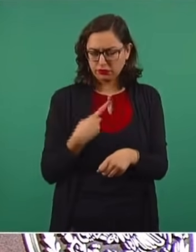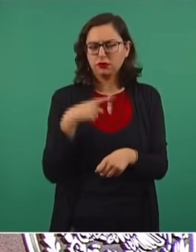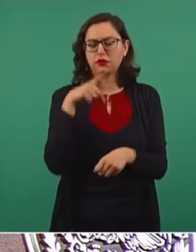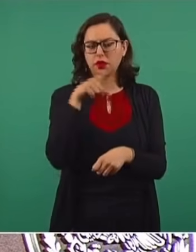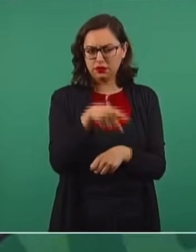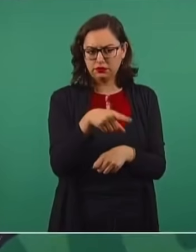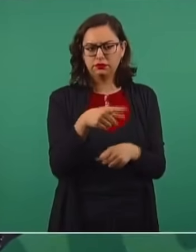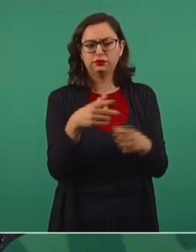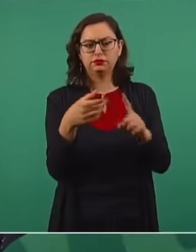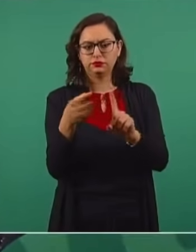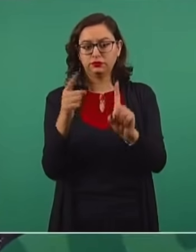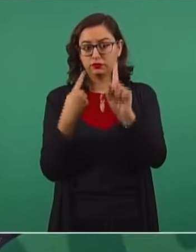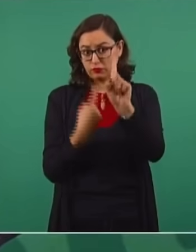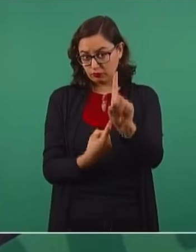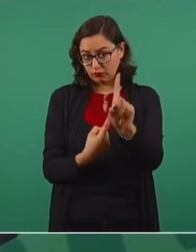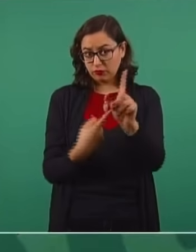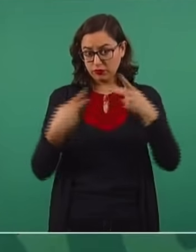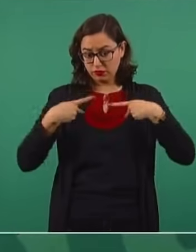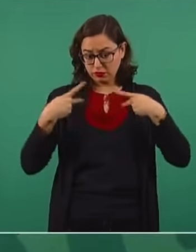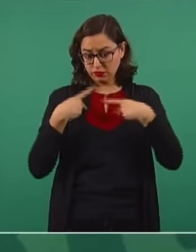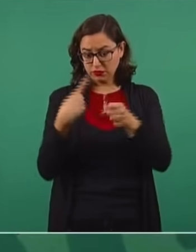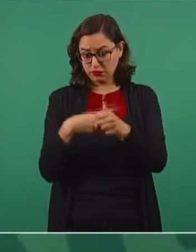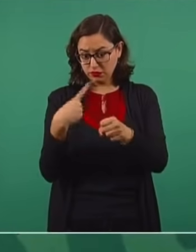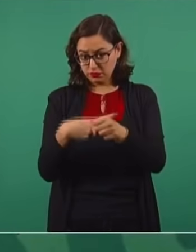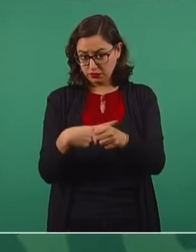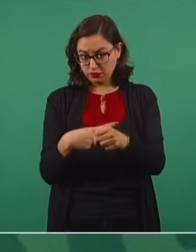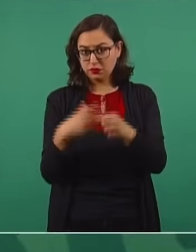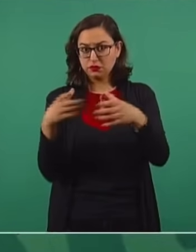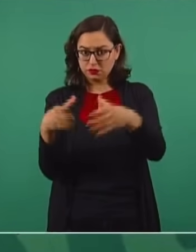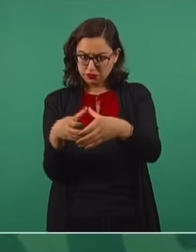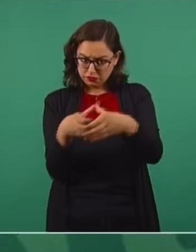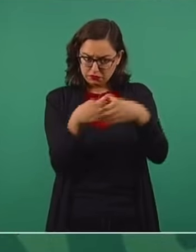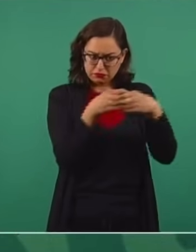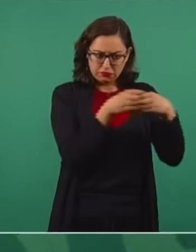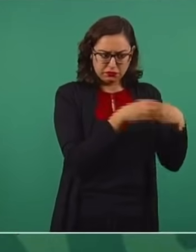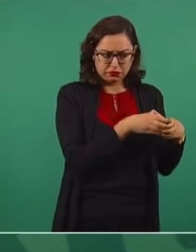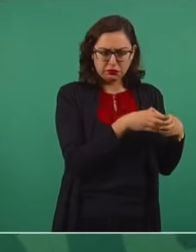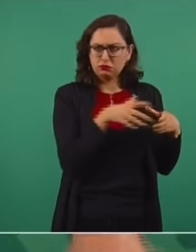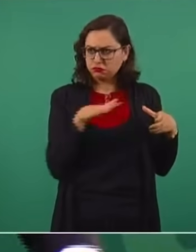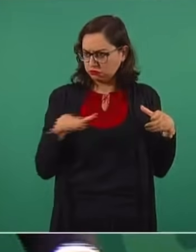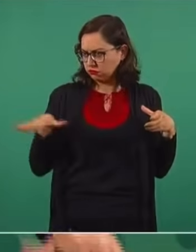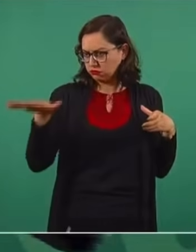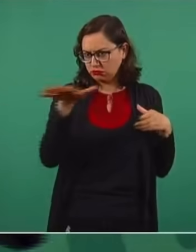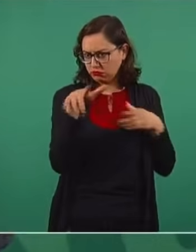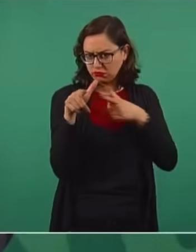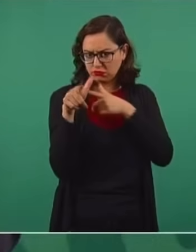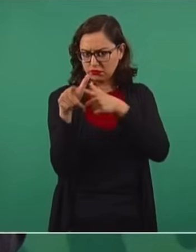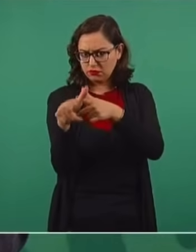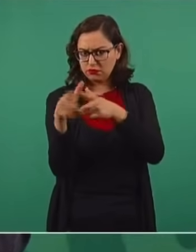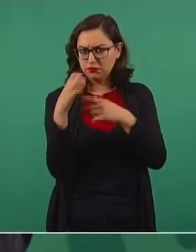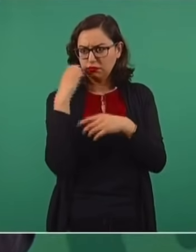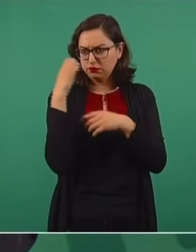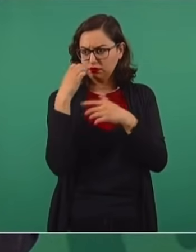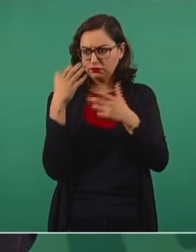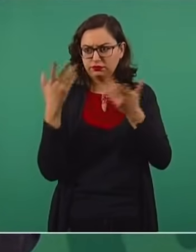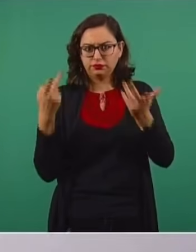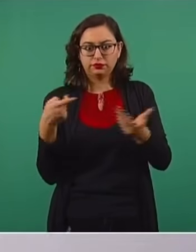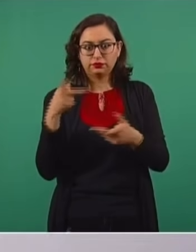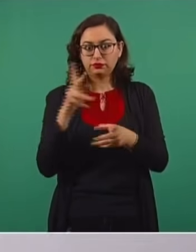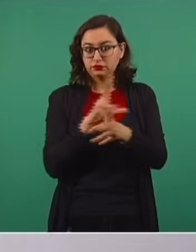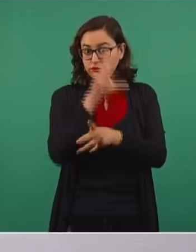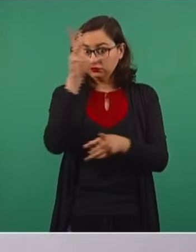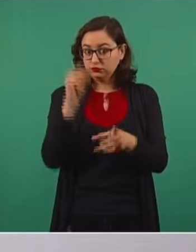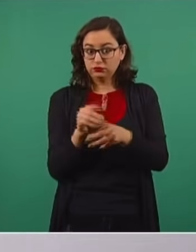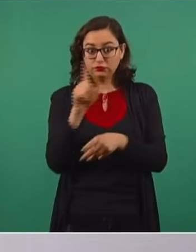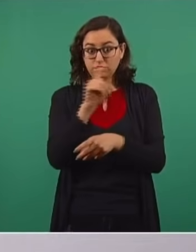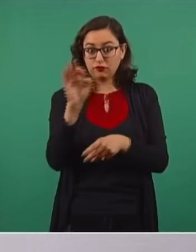contagio o un brote se aísla pero no cerrar por completo